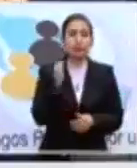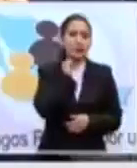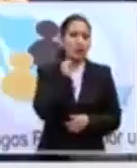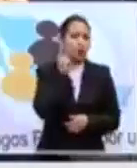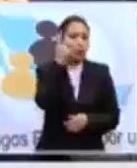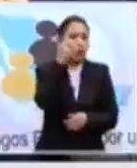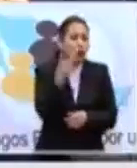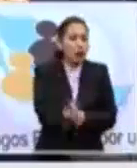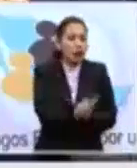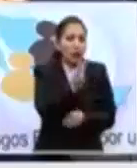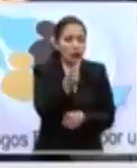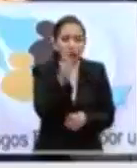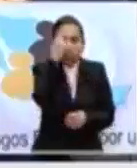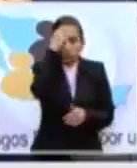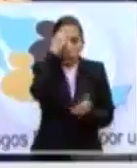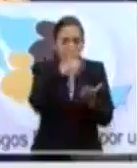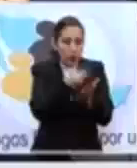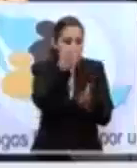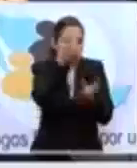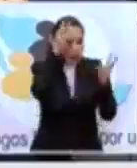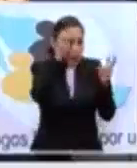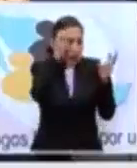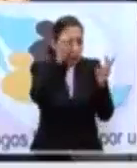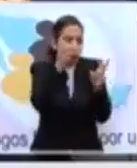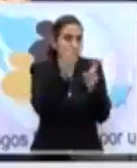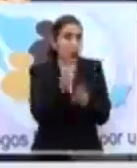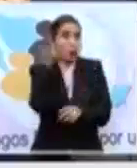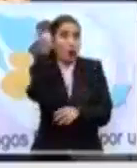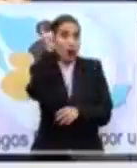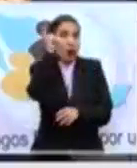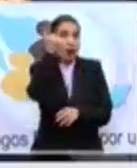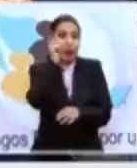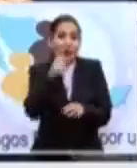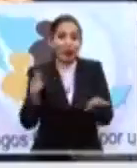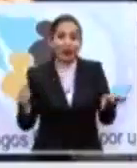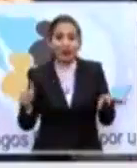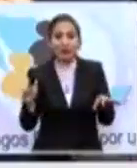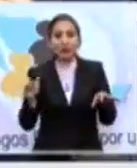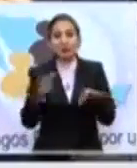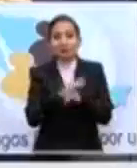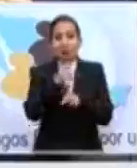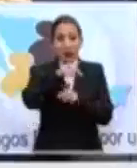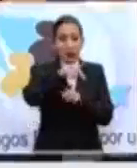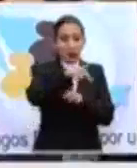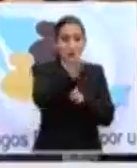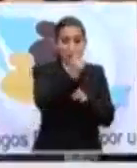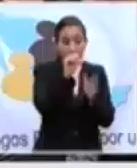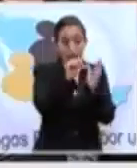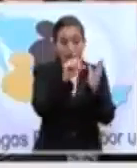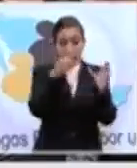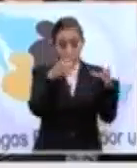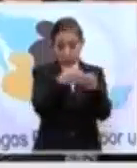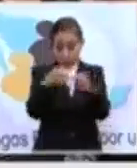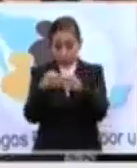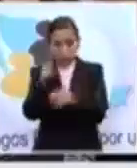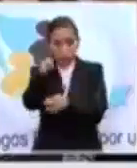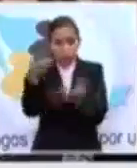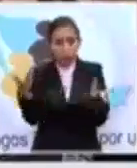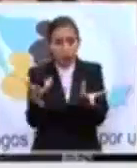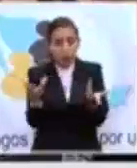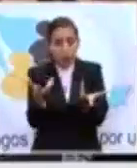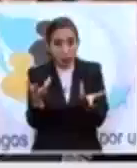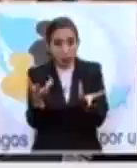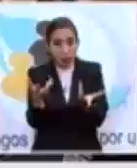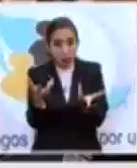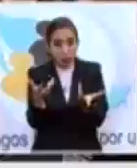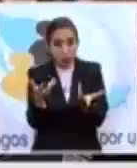Senador, una sola pregunta, pero supongamos ese caso ideal, que nos encantaría la unificación de los dos apartados, pero ¿cómo le harían? ¿Van